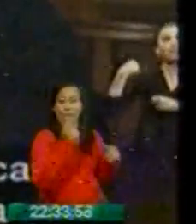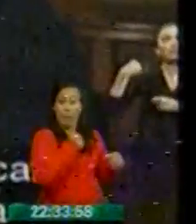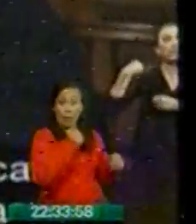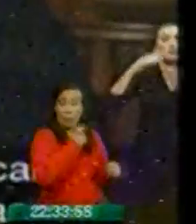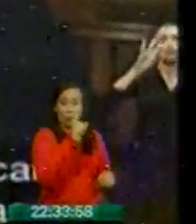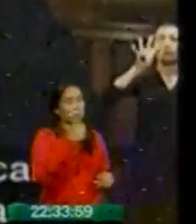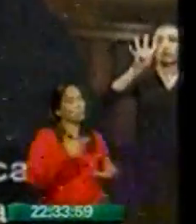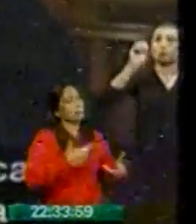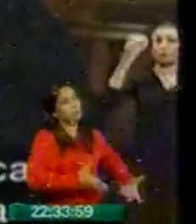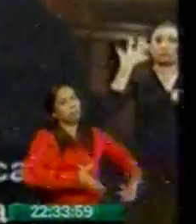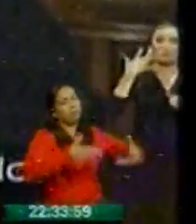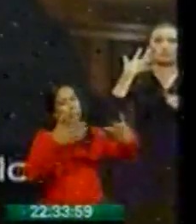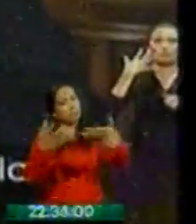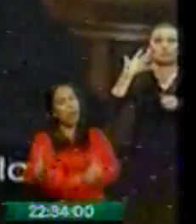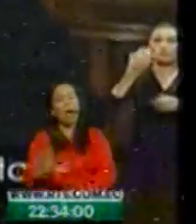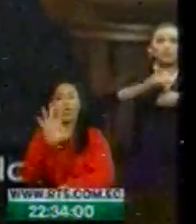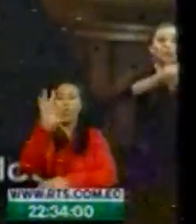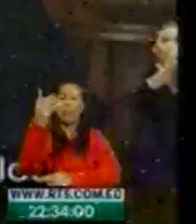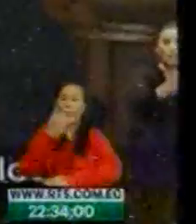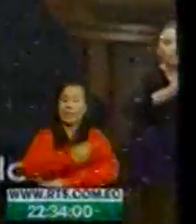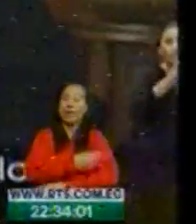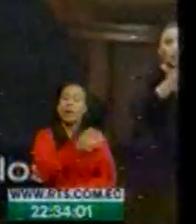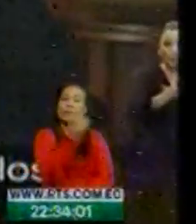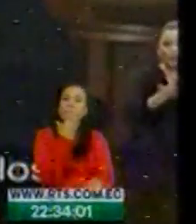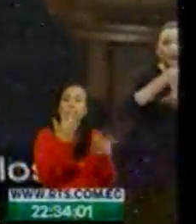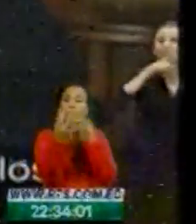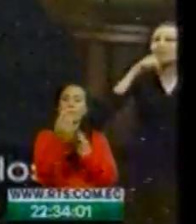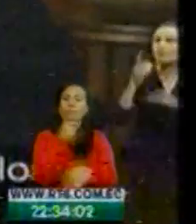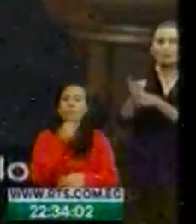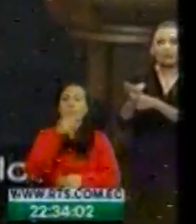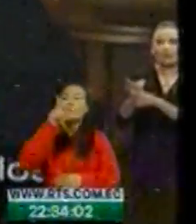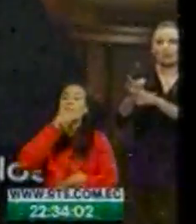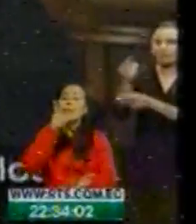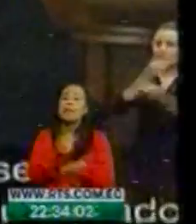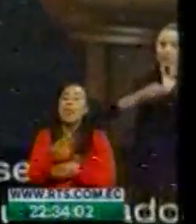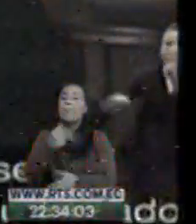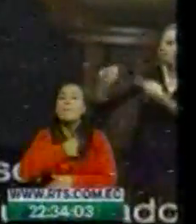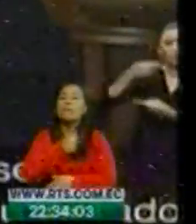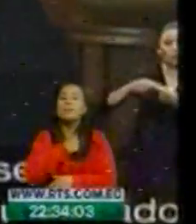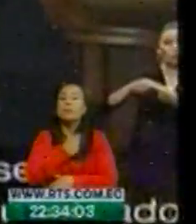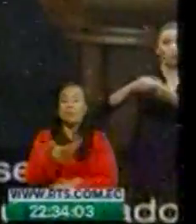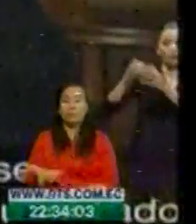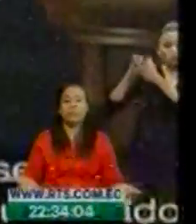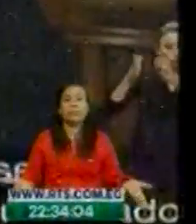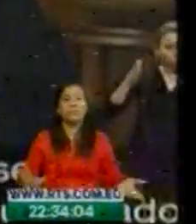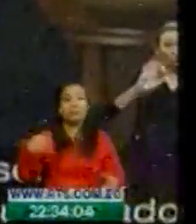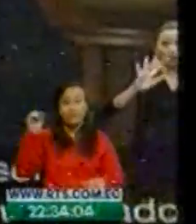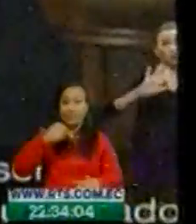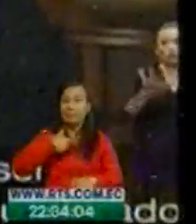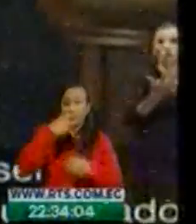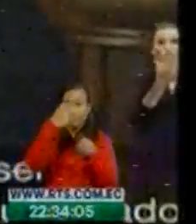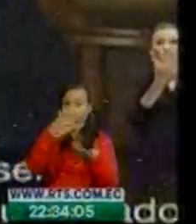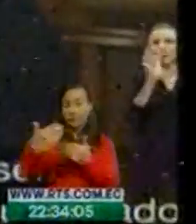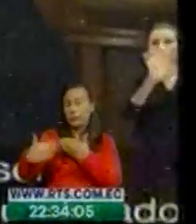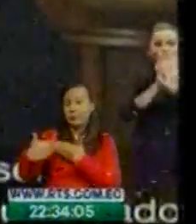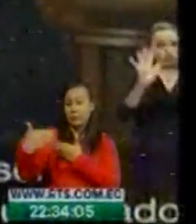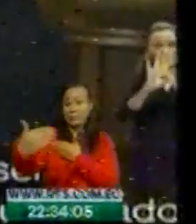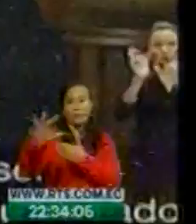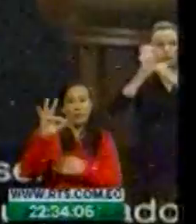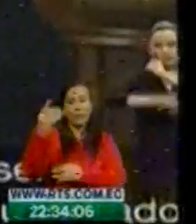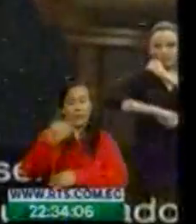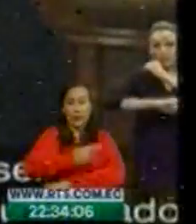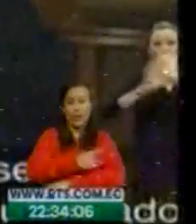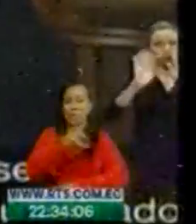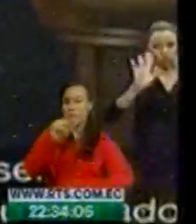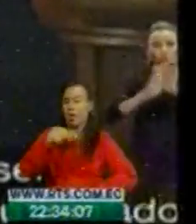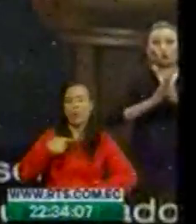un plazo de 90 días para informar quiénes son los verdaderos propietarios. Si lo hacen en ese plazo, no serán castigados